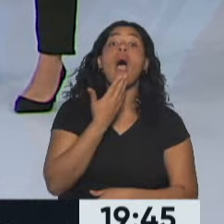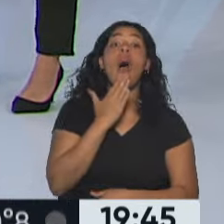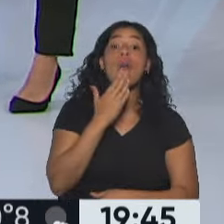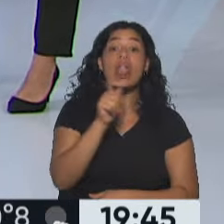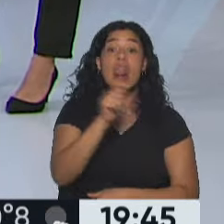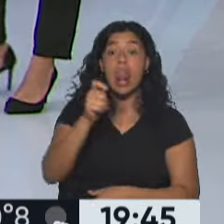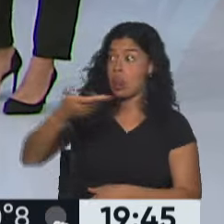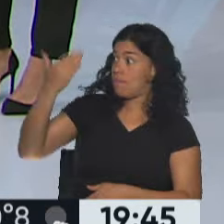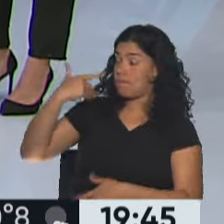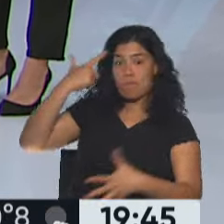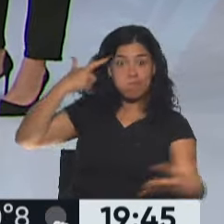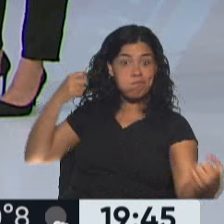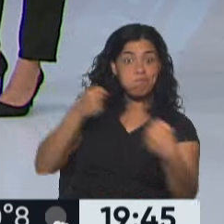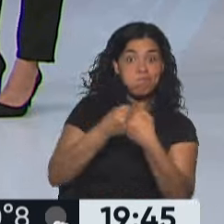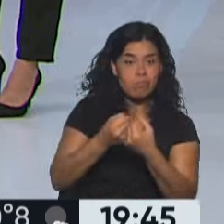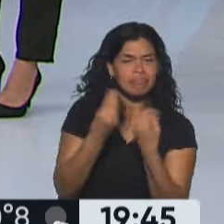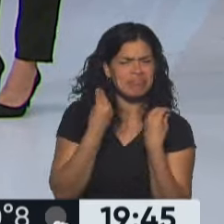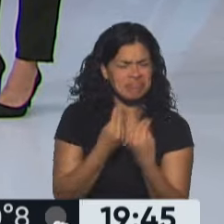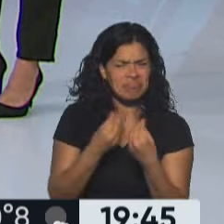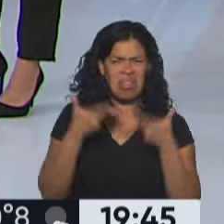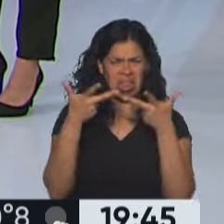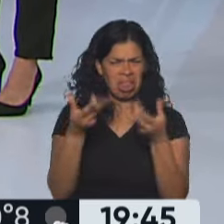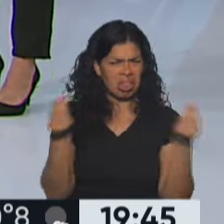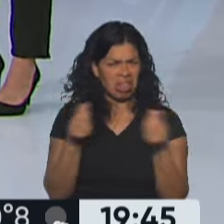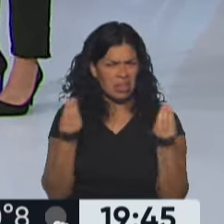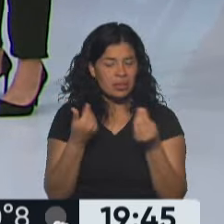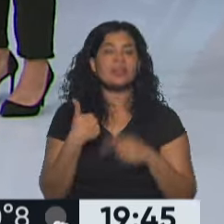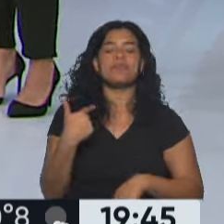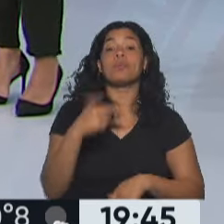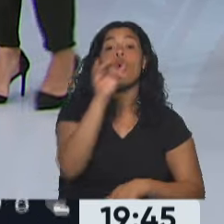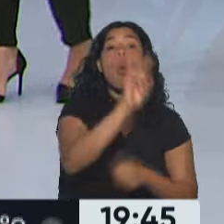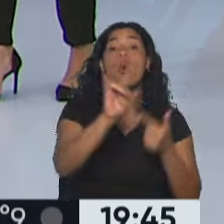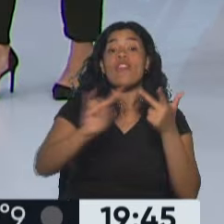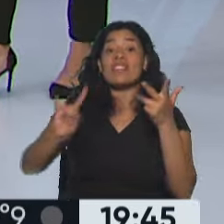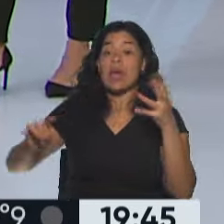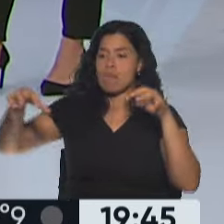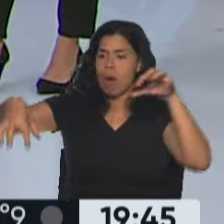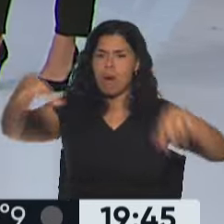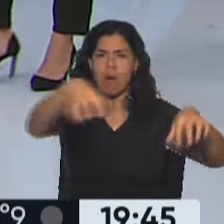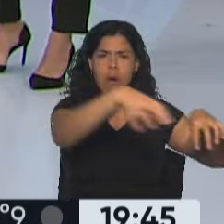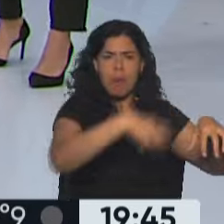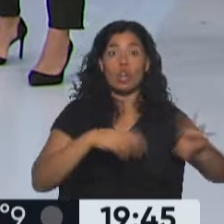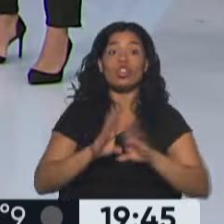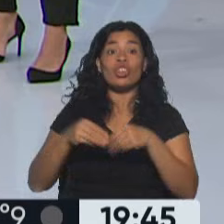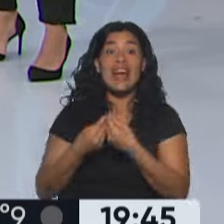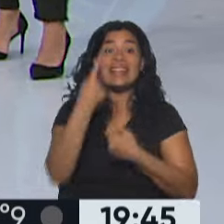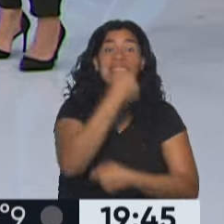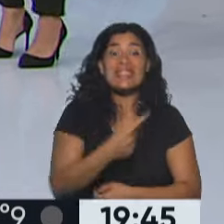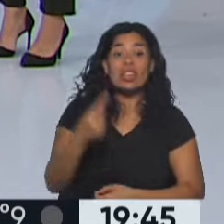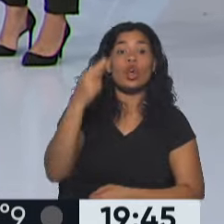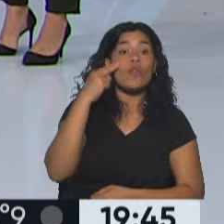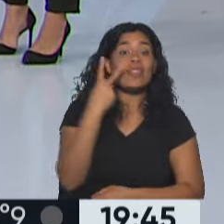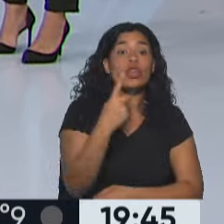produjo la anterior marcha universitaria, era que se transfirieran a las universidades 192.000 millones de pesos